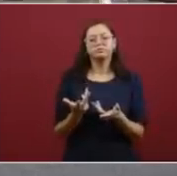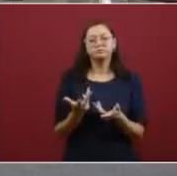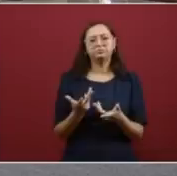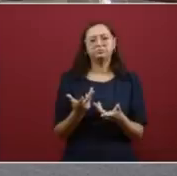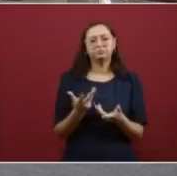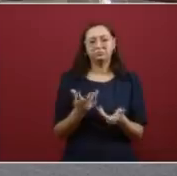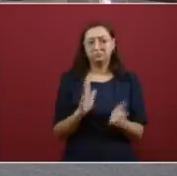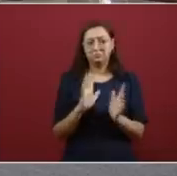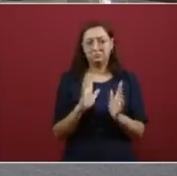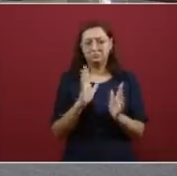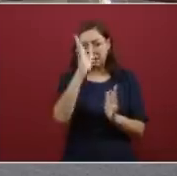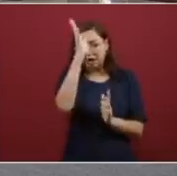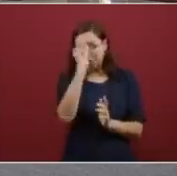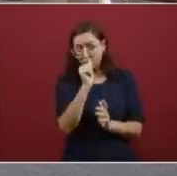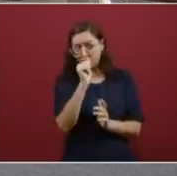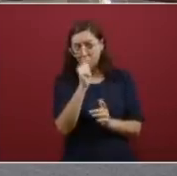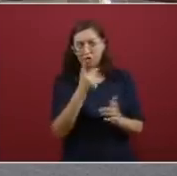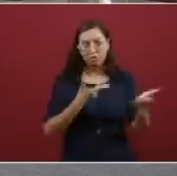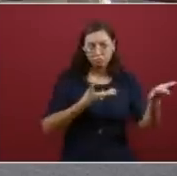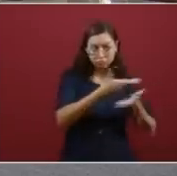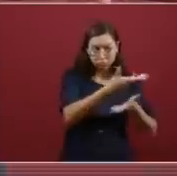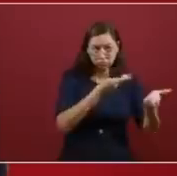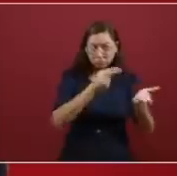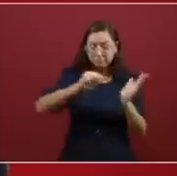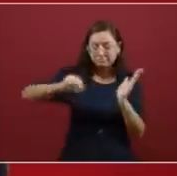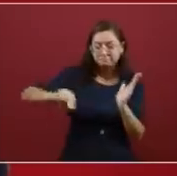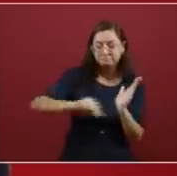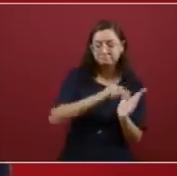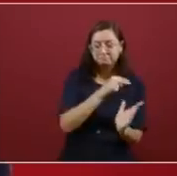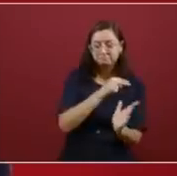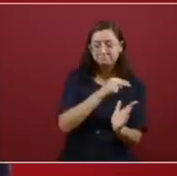firmar un acuerdo bilateral